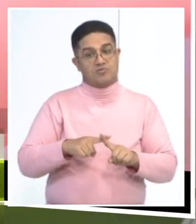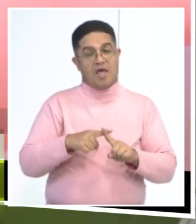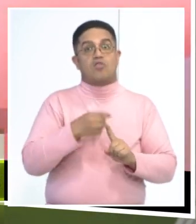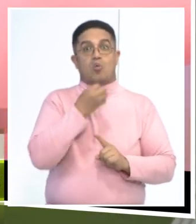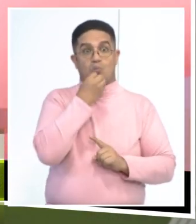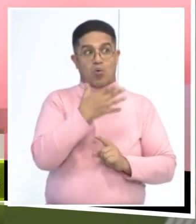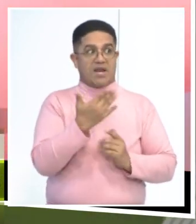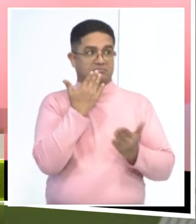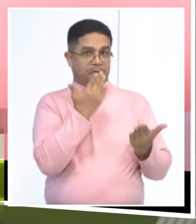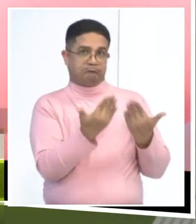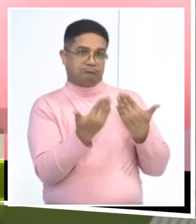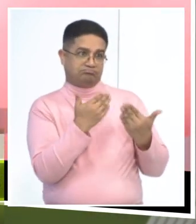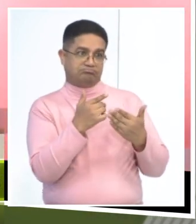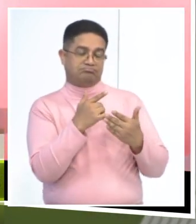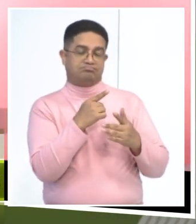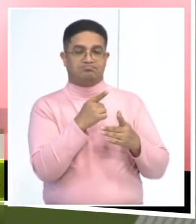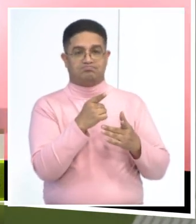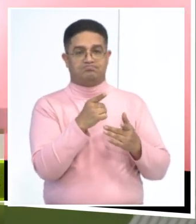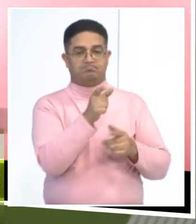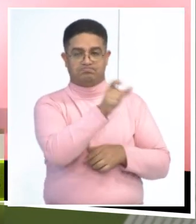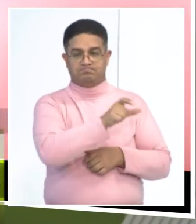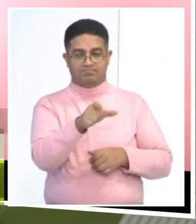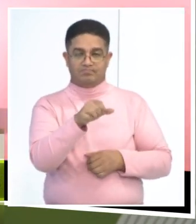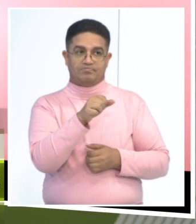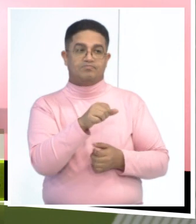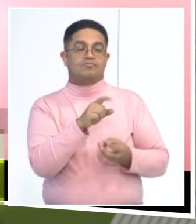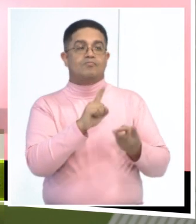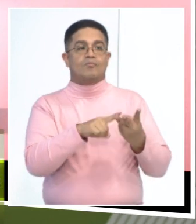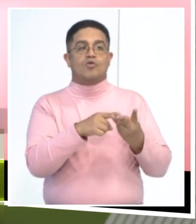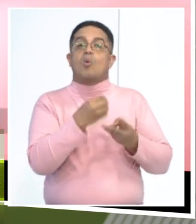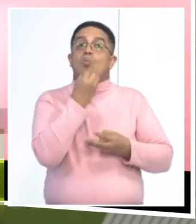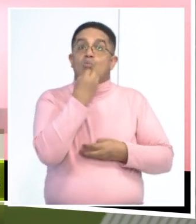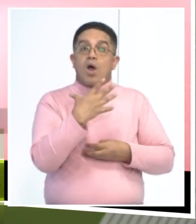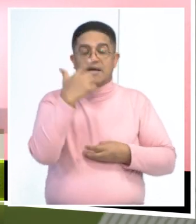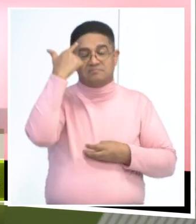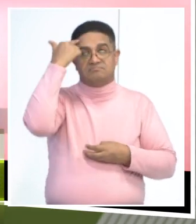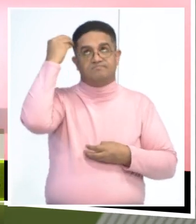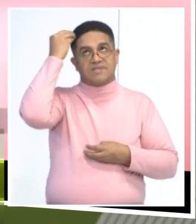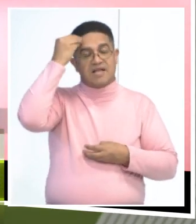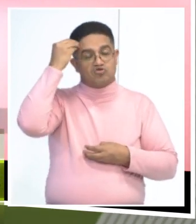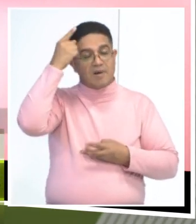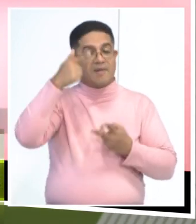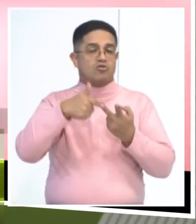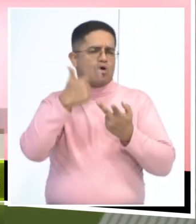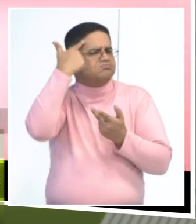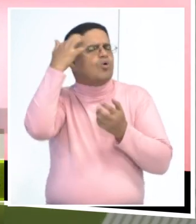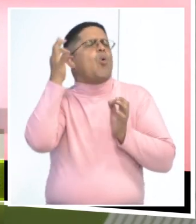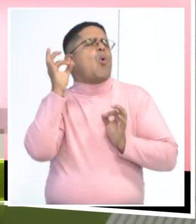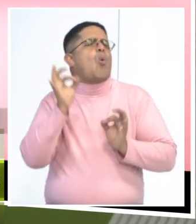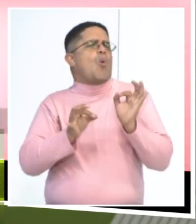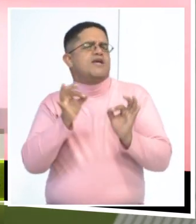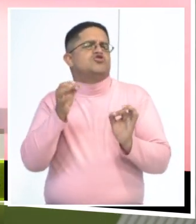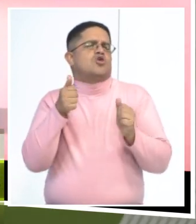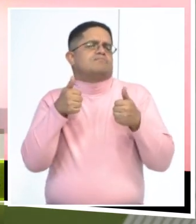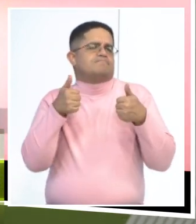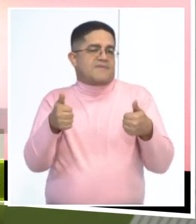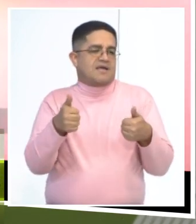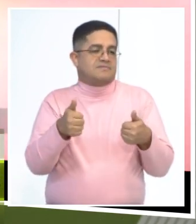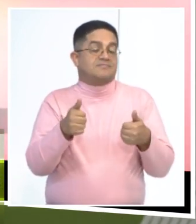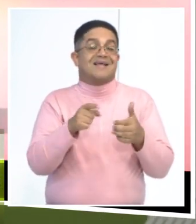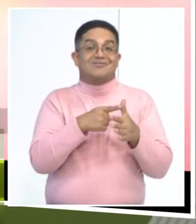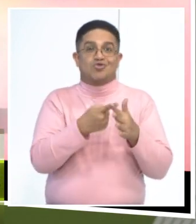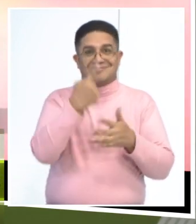vinculaciones afectivas, da como resultado buenos razonamientos y un juicio adecuado. Entonces, cuando eso no